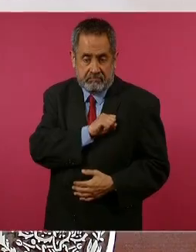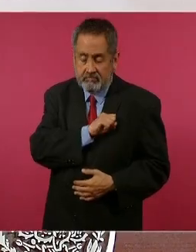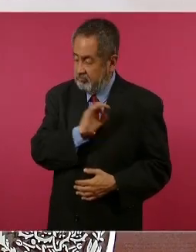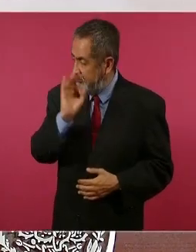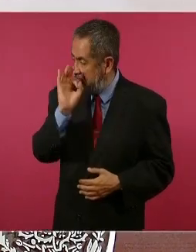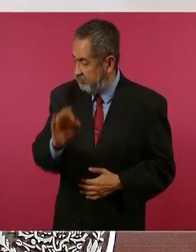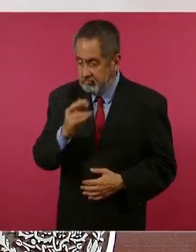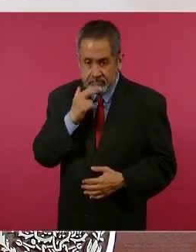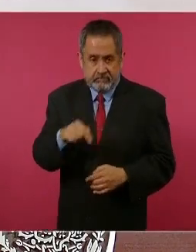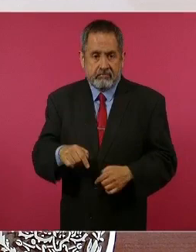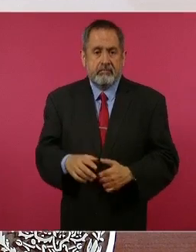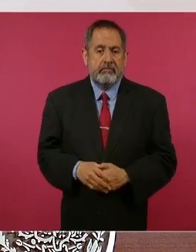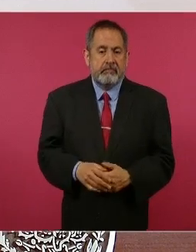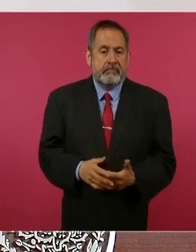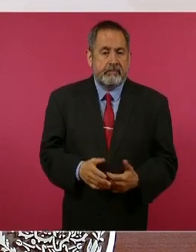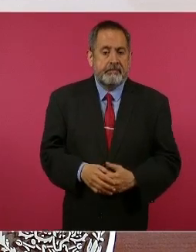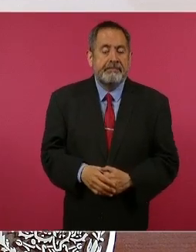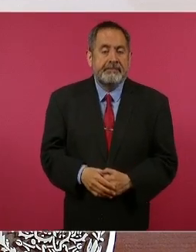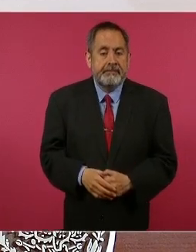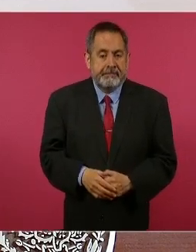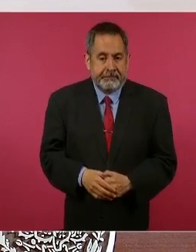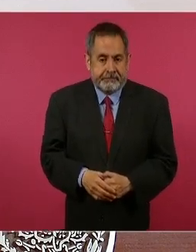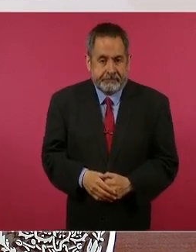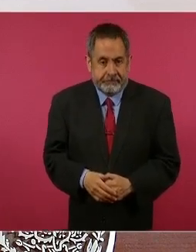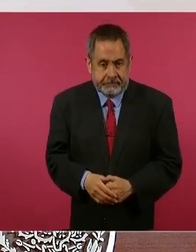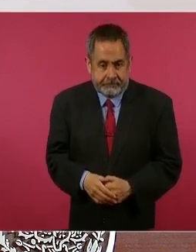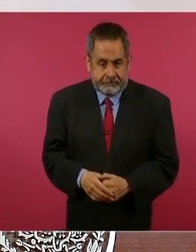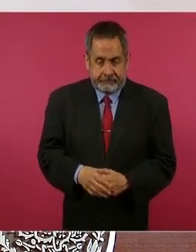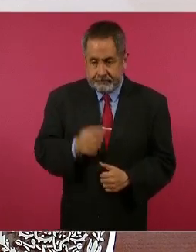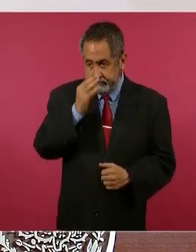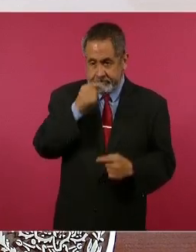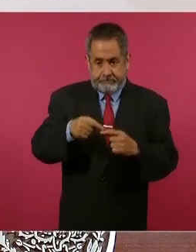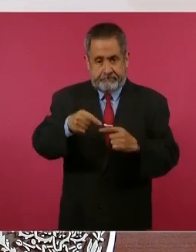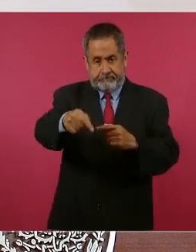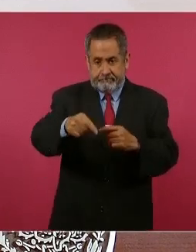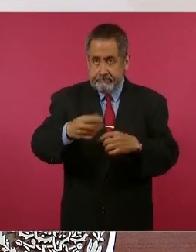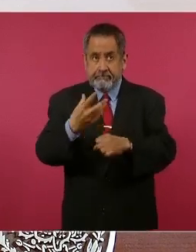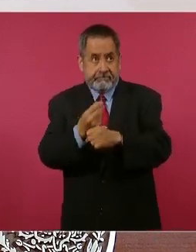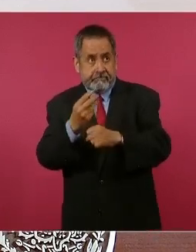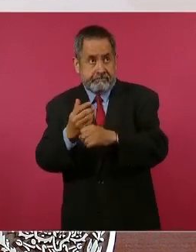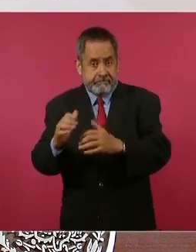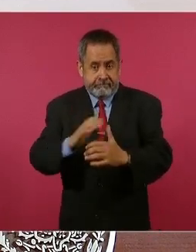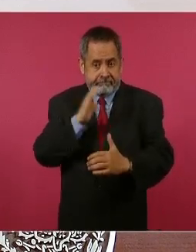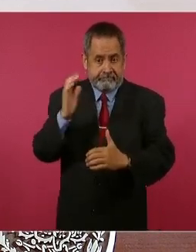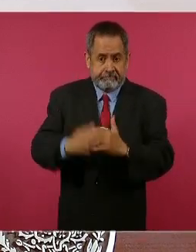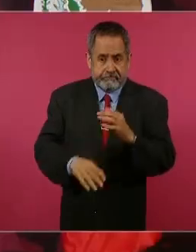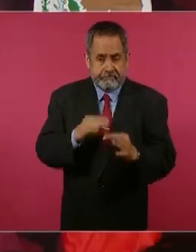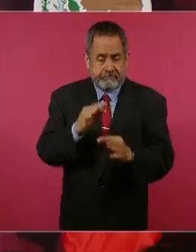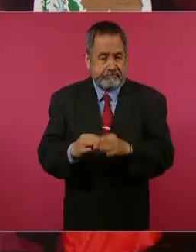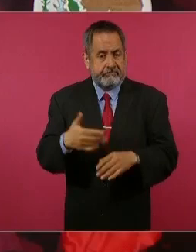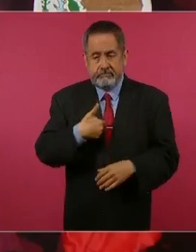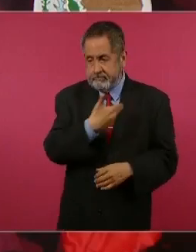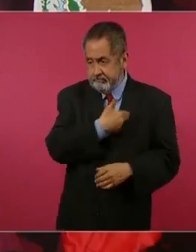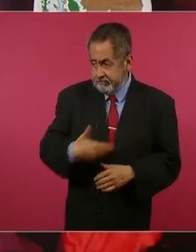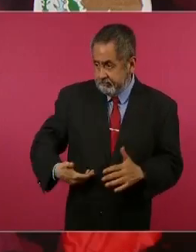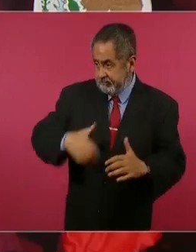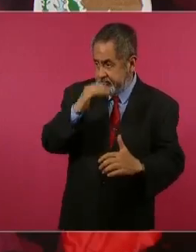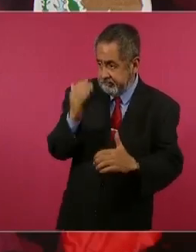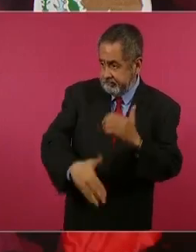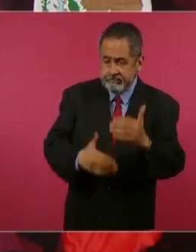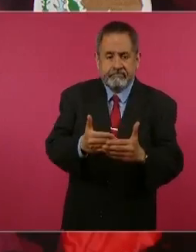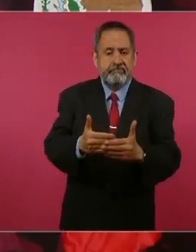vamos a terminar y vamos a dejar